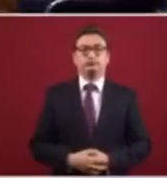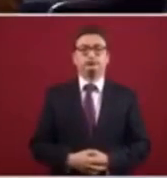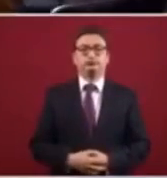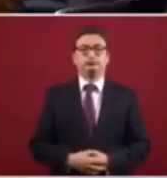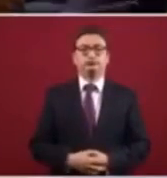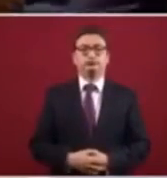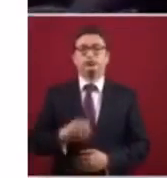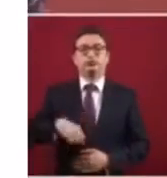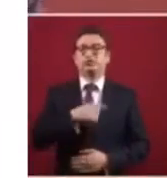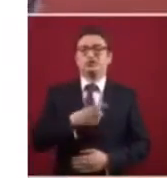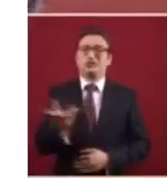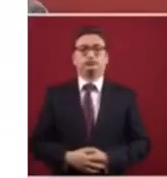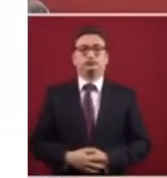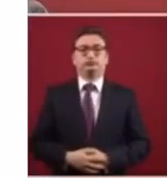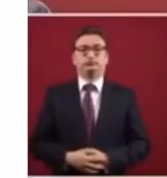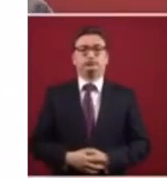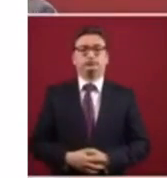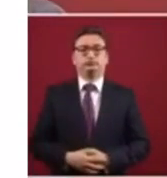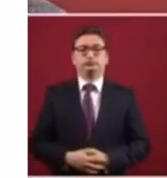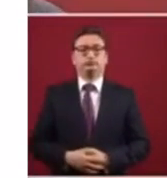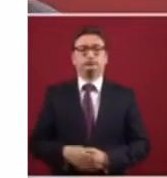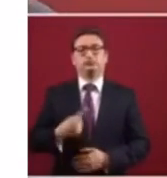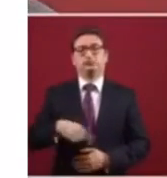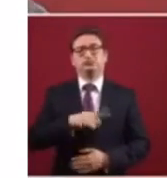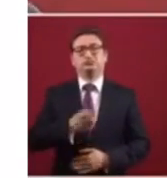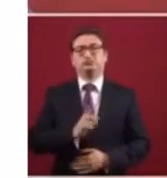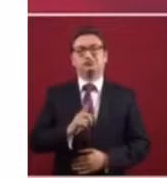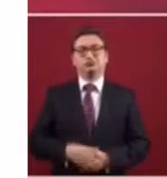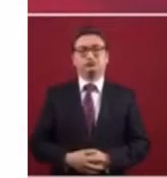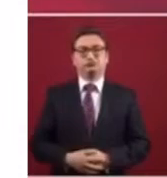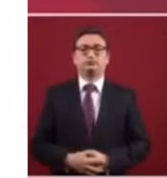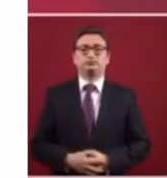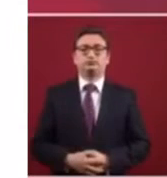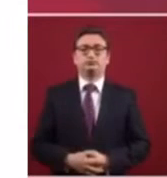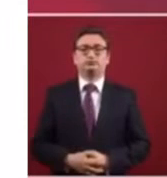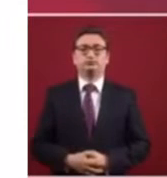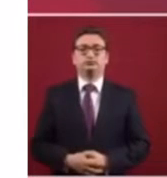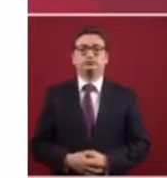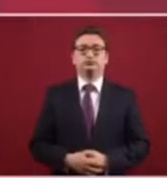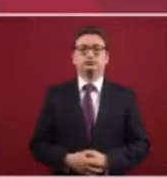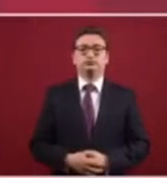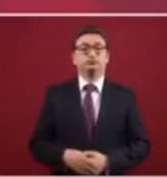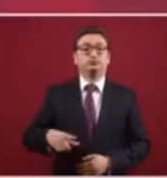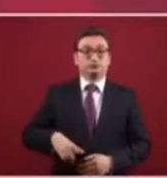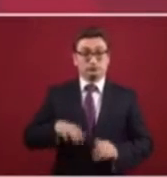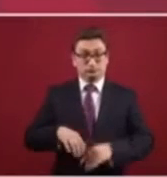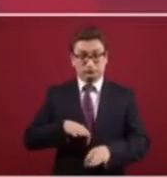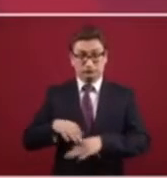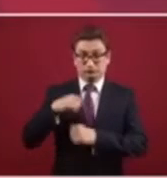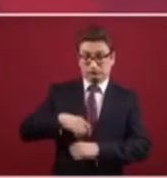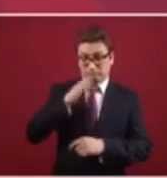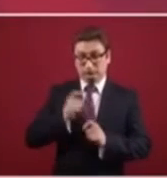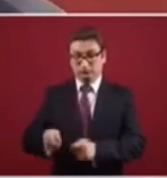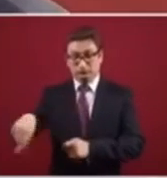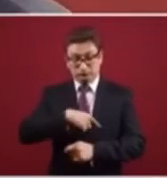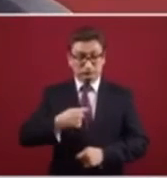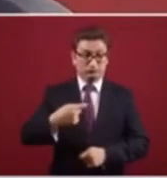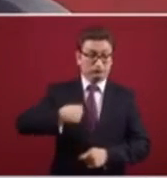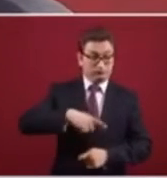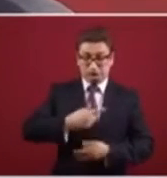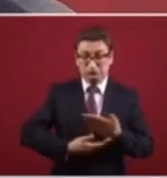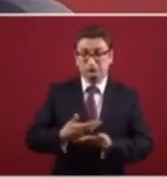tener achichincles. No queremos tener funcionarios serviles.